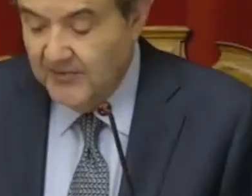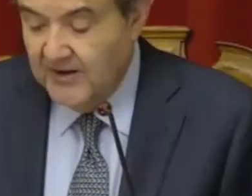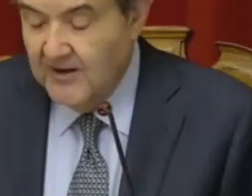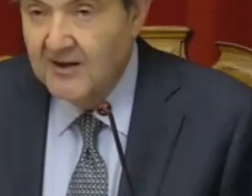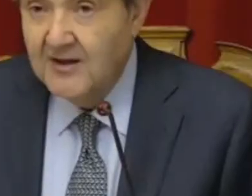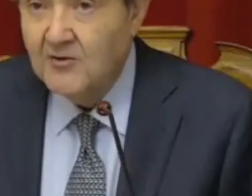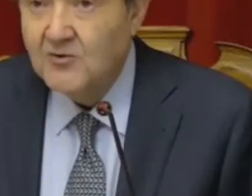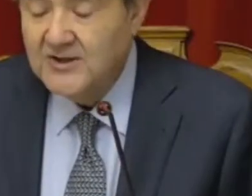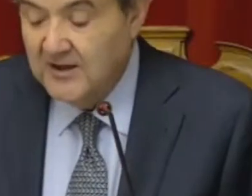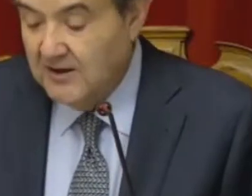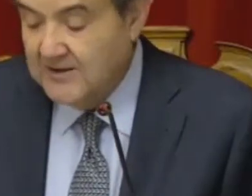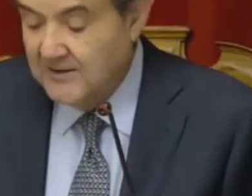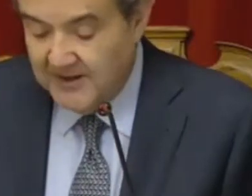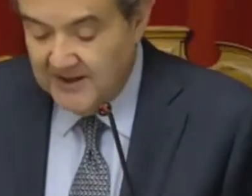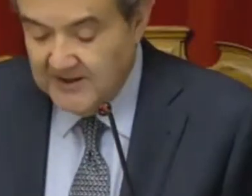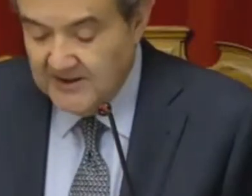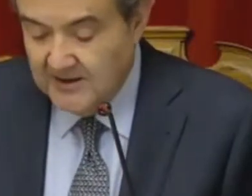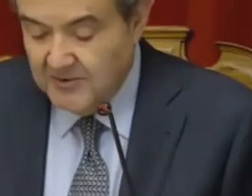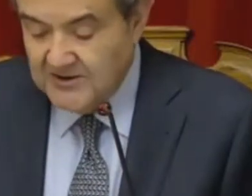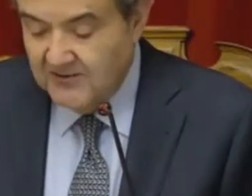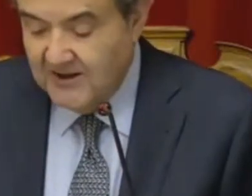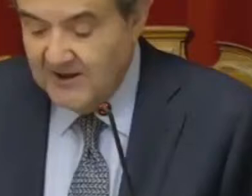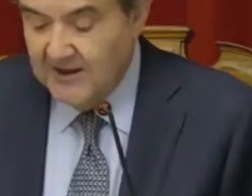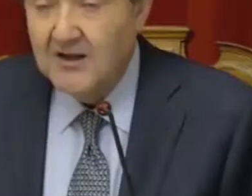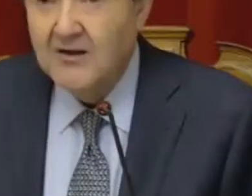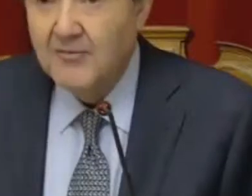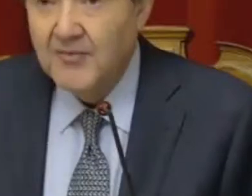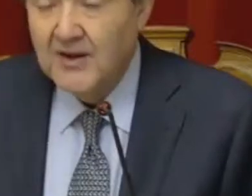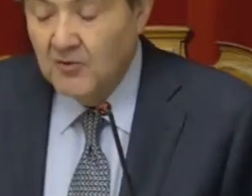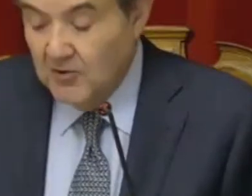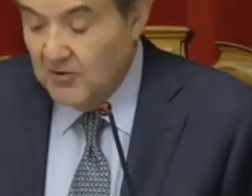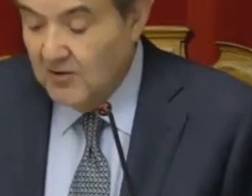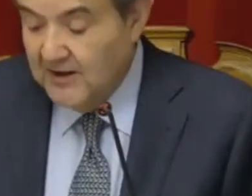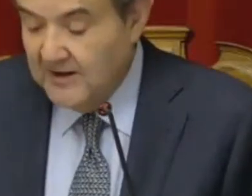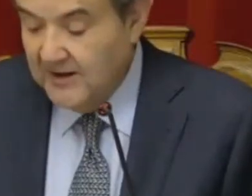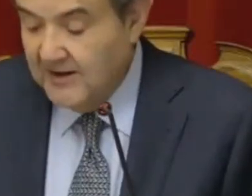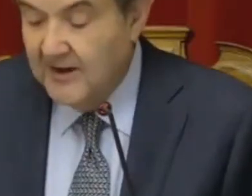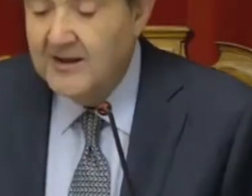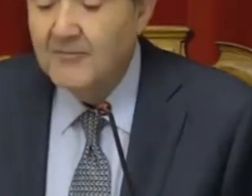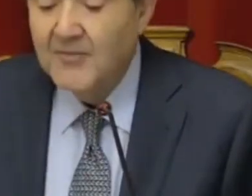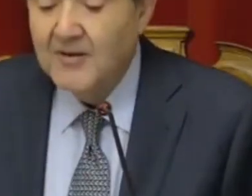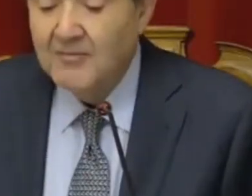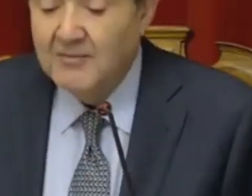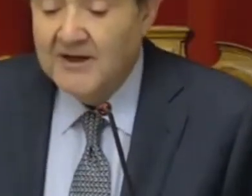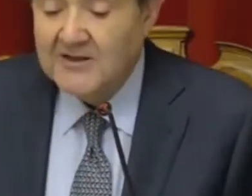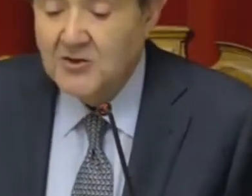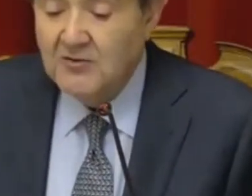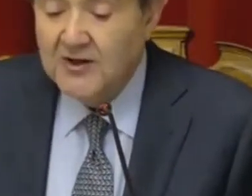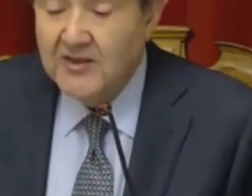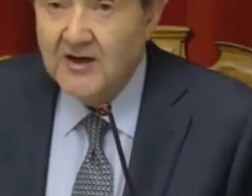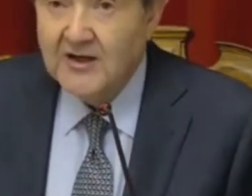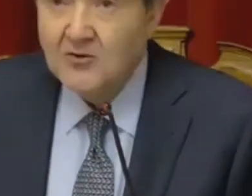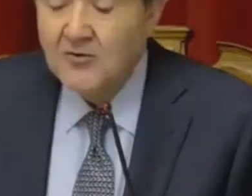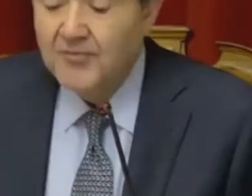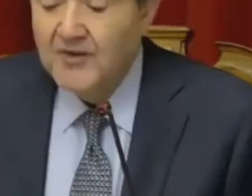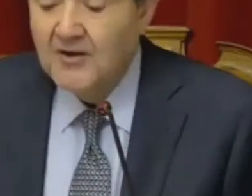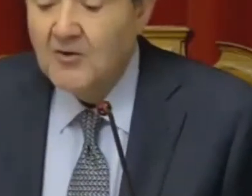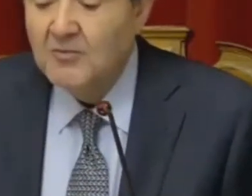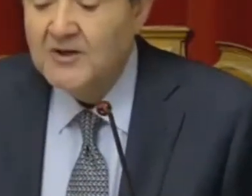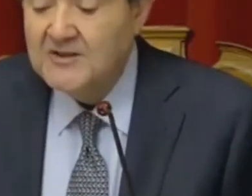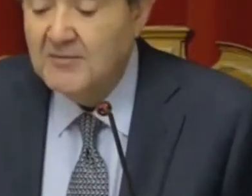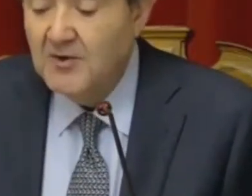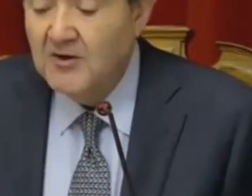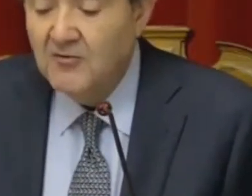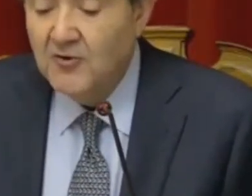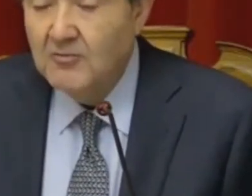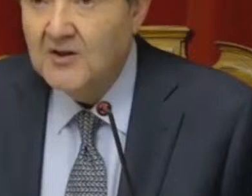Judicial, incluyendo la transparencia y responsabilidad, junto con la integridad, preparación y buen trato,